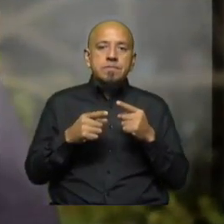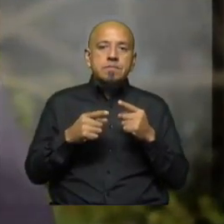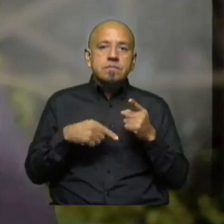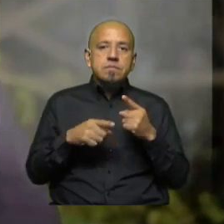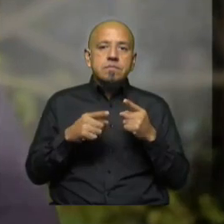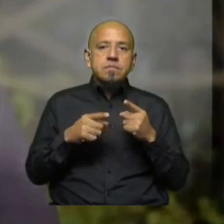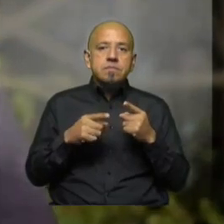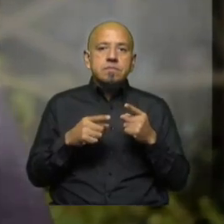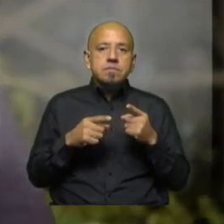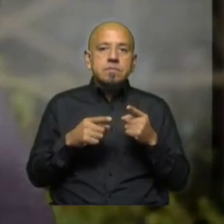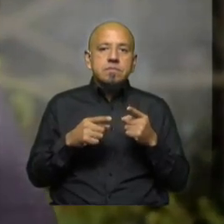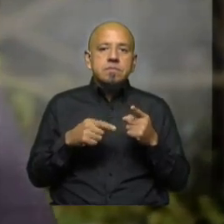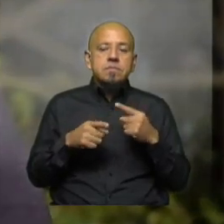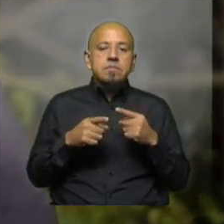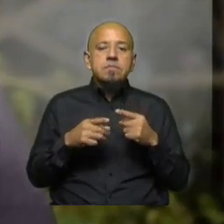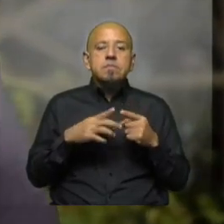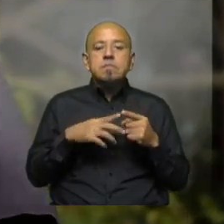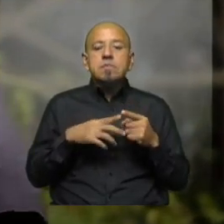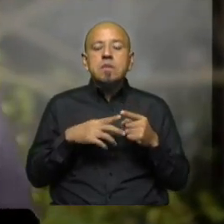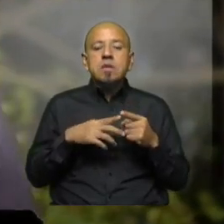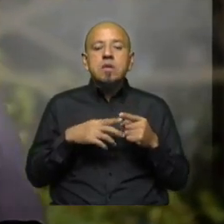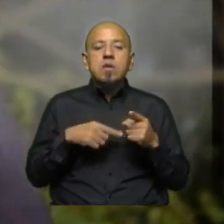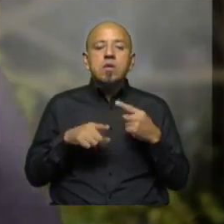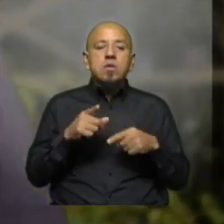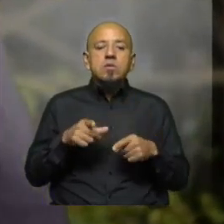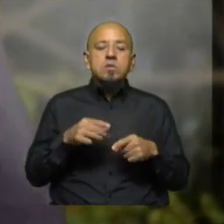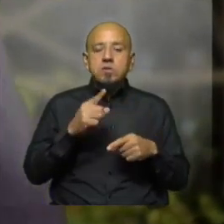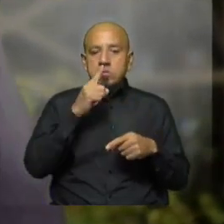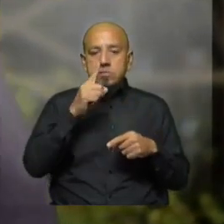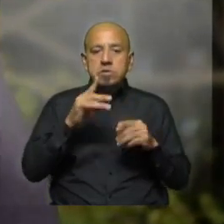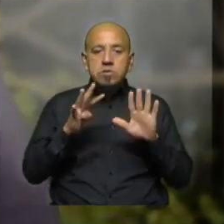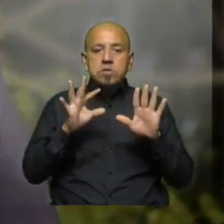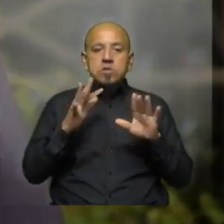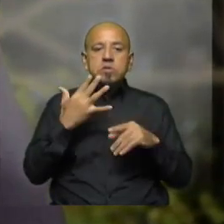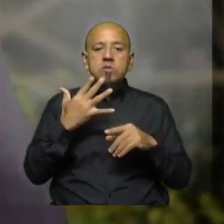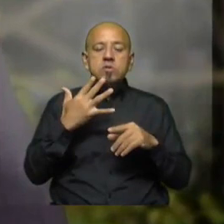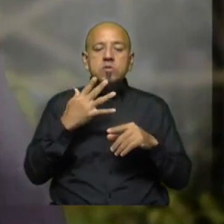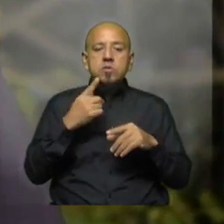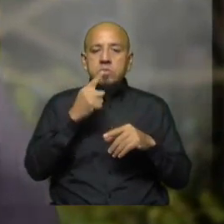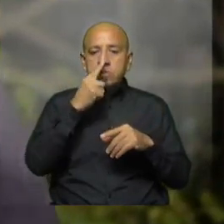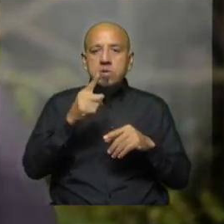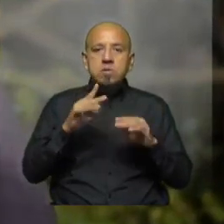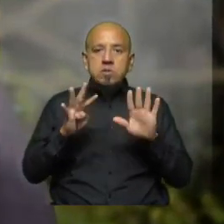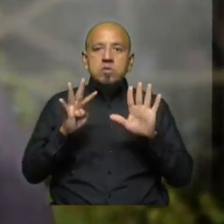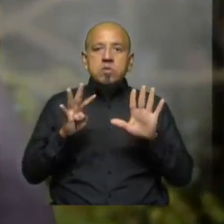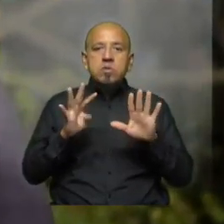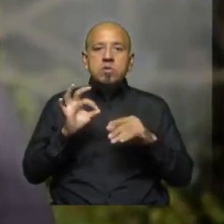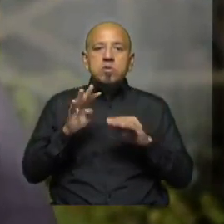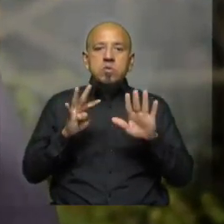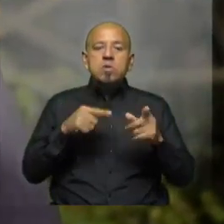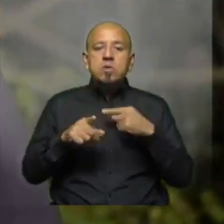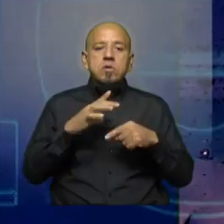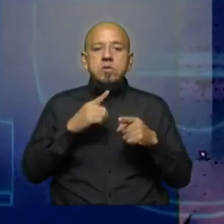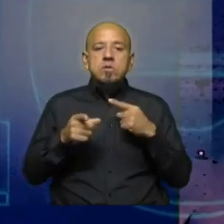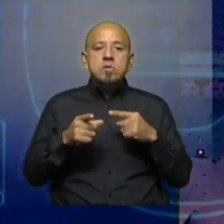él mismo va concretando el trazado, y por allá por 1909 se le encarga al arquitecto Eugenio